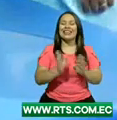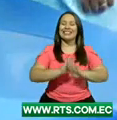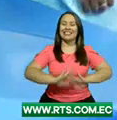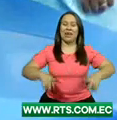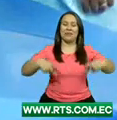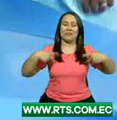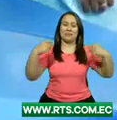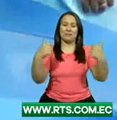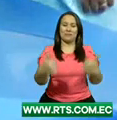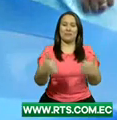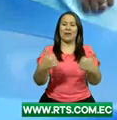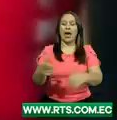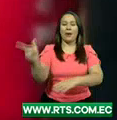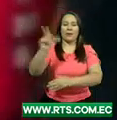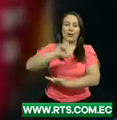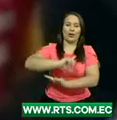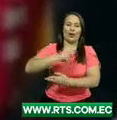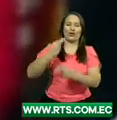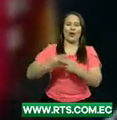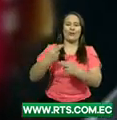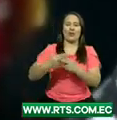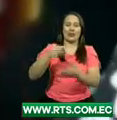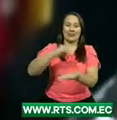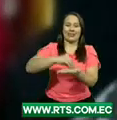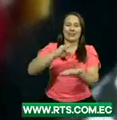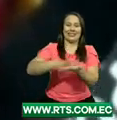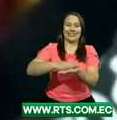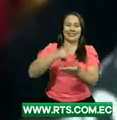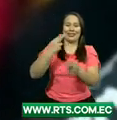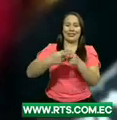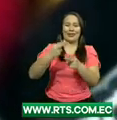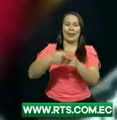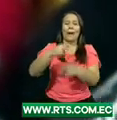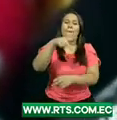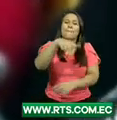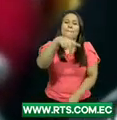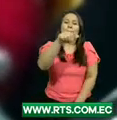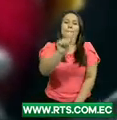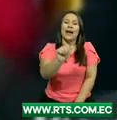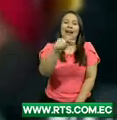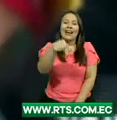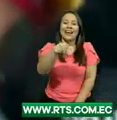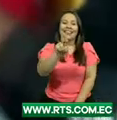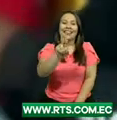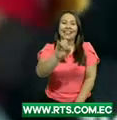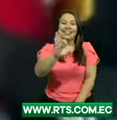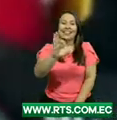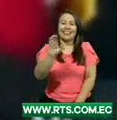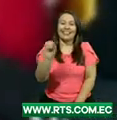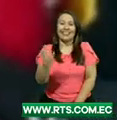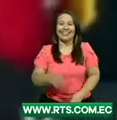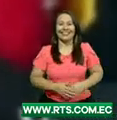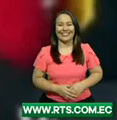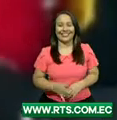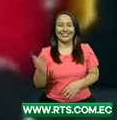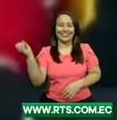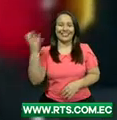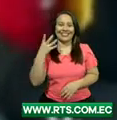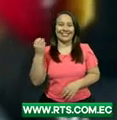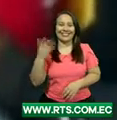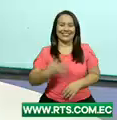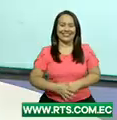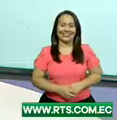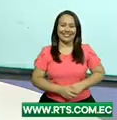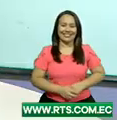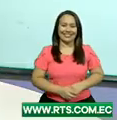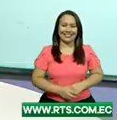el niño fue bautizado por los policías que le ayudaron como paquito desde los ríos informó de camacho